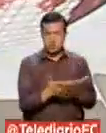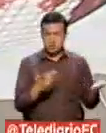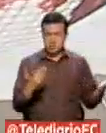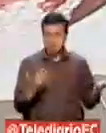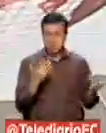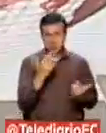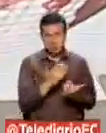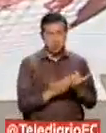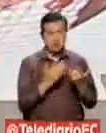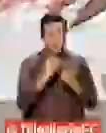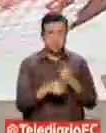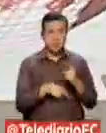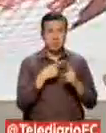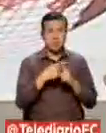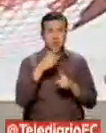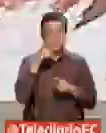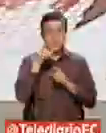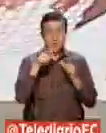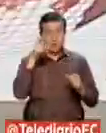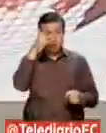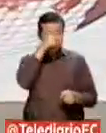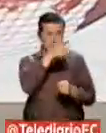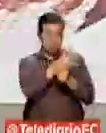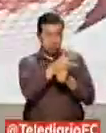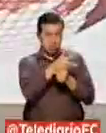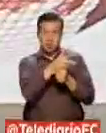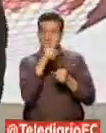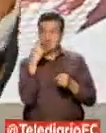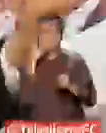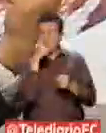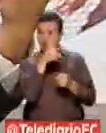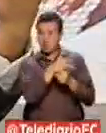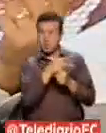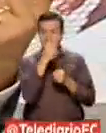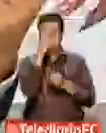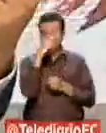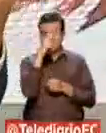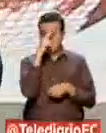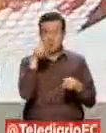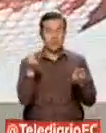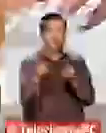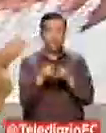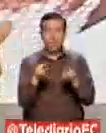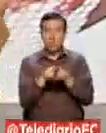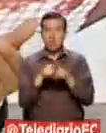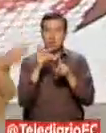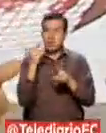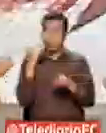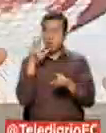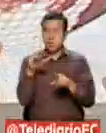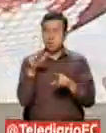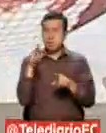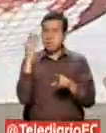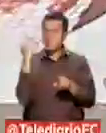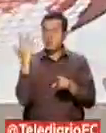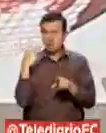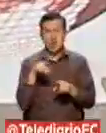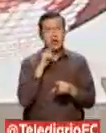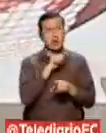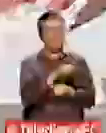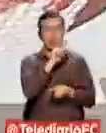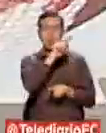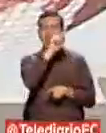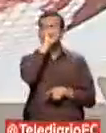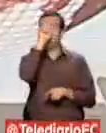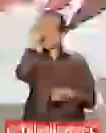terminaron linchándolos, sino que transmitiendo la gente en vivo el linchamiento. En México también acabó de ocurrir hace 3 meses. Entonces, estamos hablando